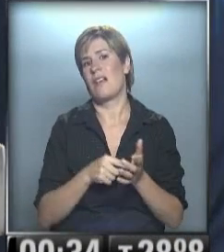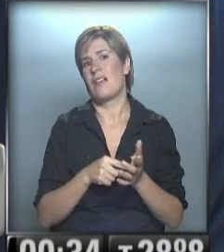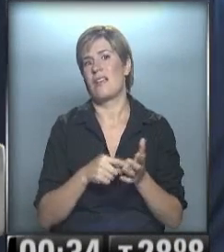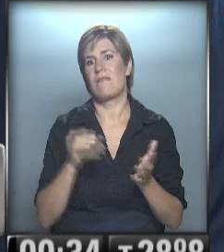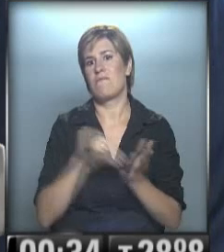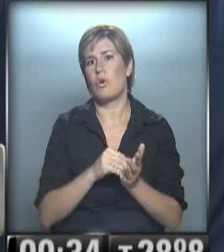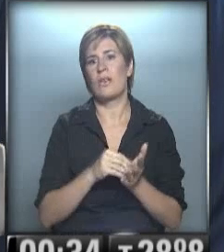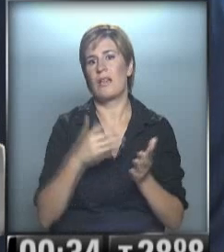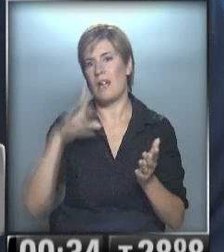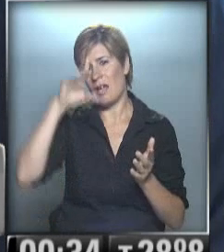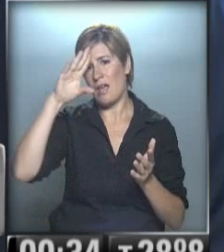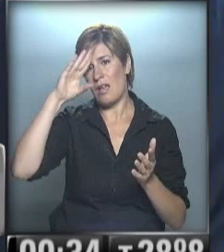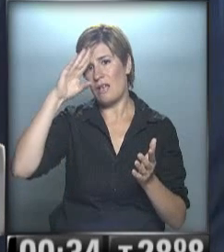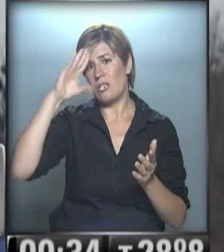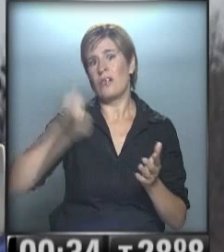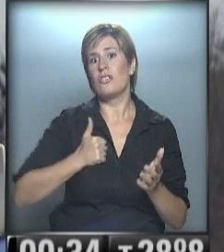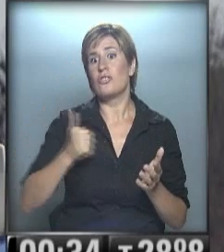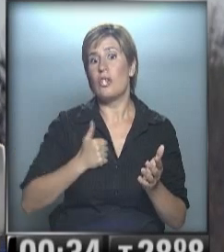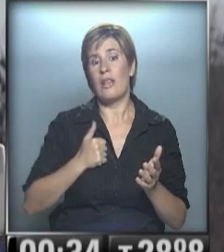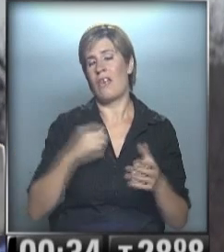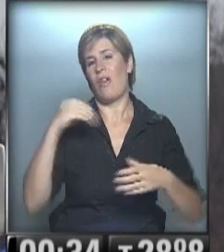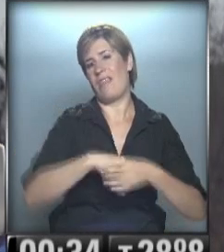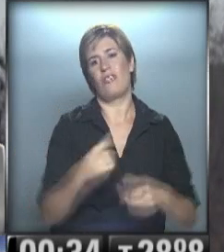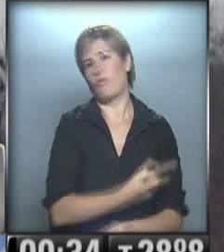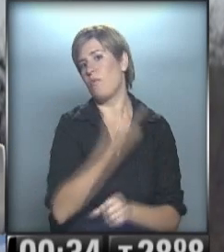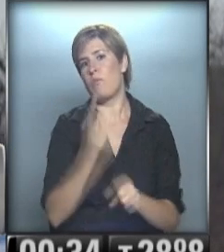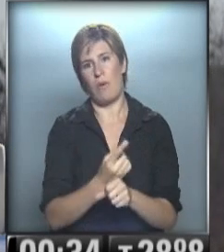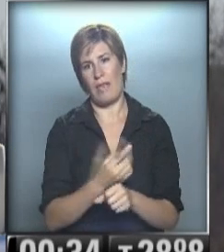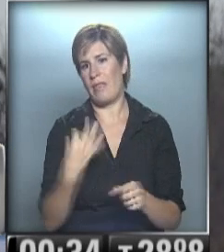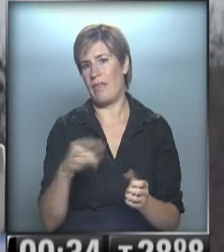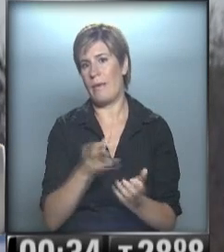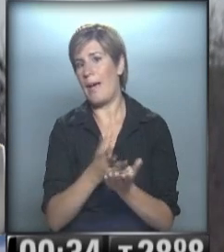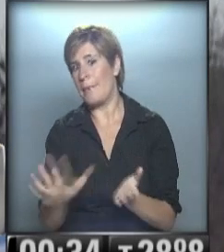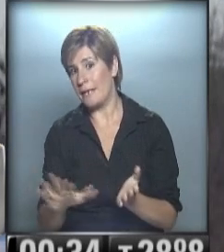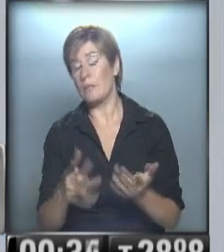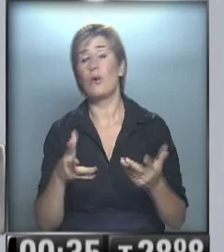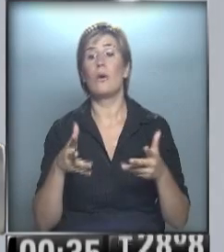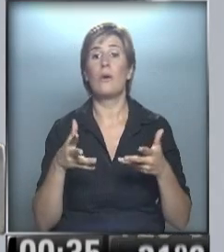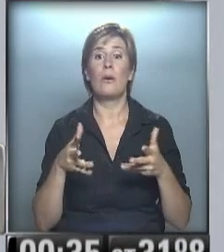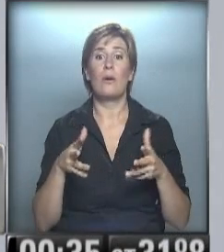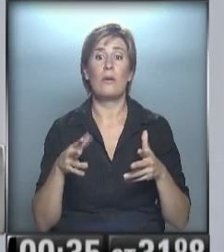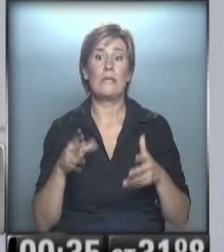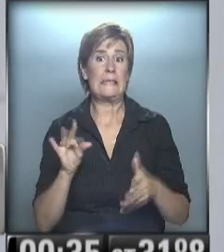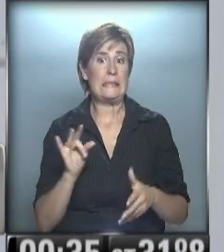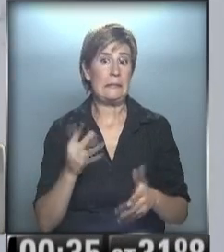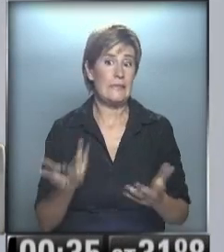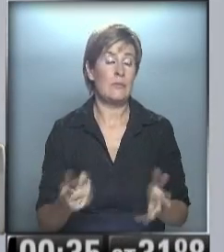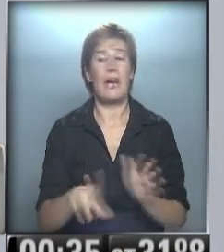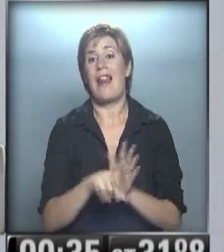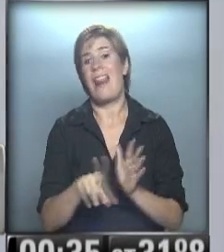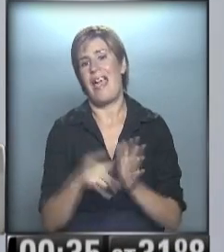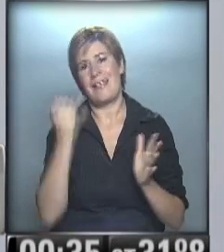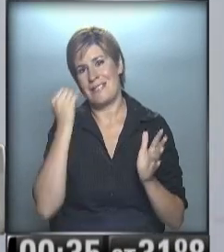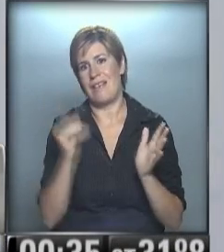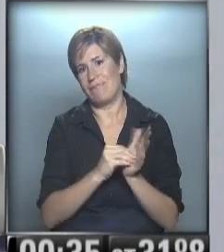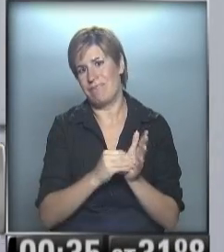Fuerzas Armadas actúen en tarea de seguridad interior. Entonces, esa posibilidad está absolutamente vedada en lo que